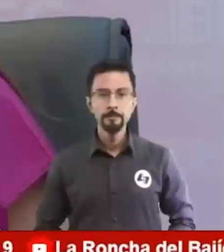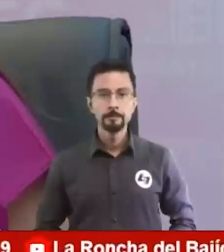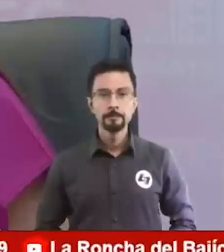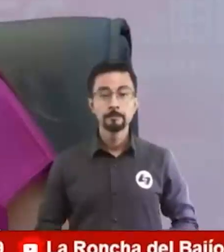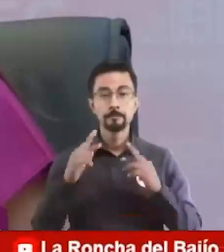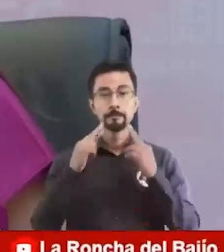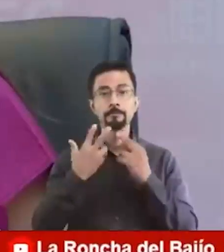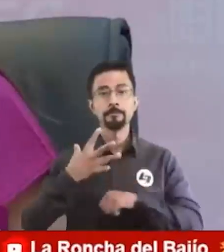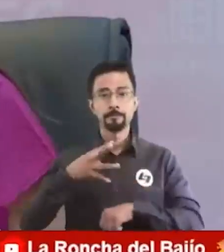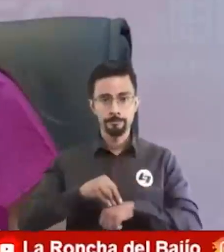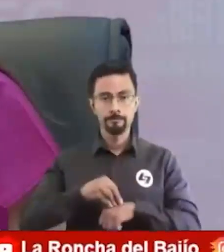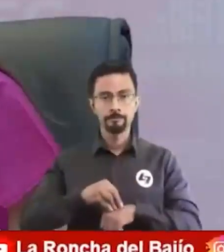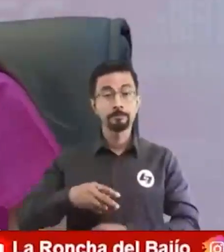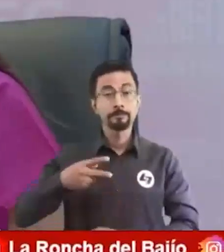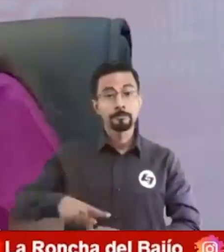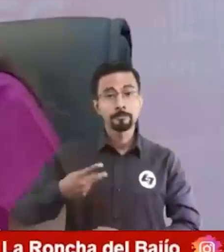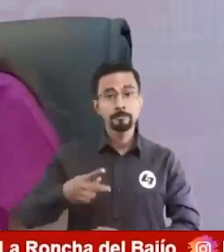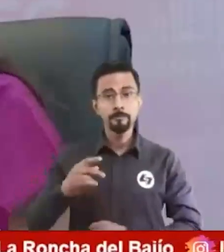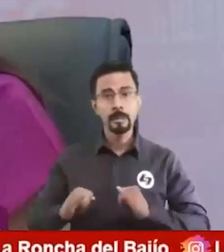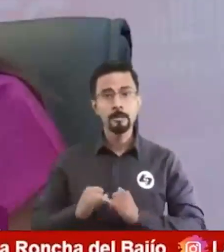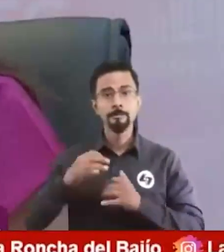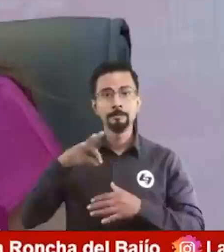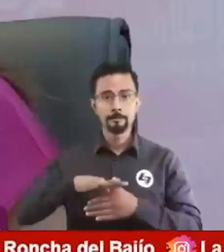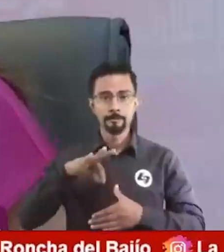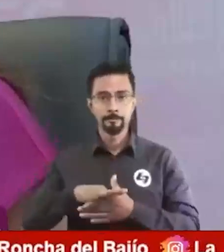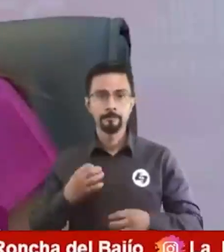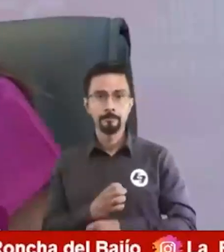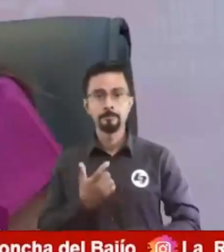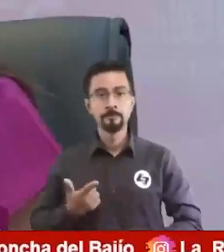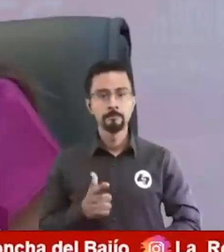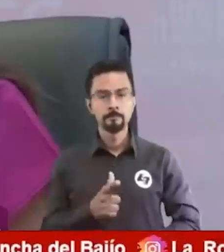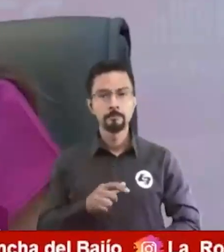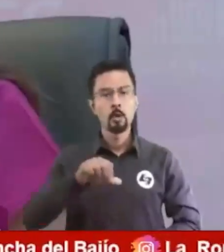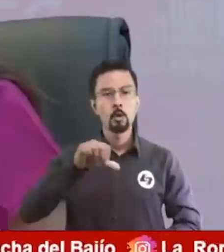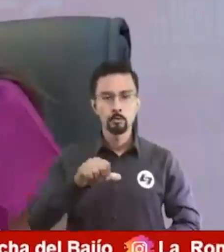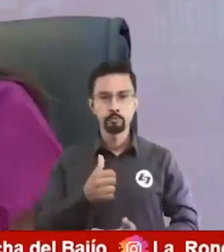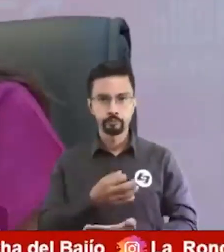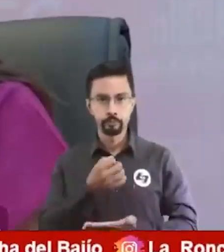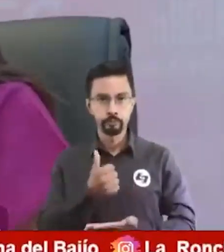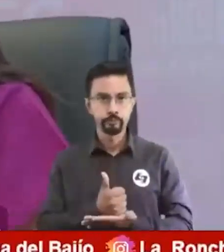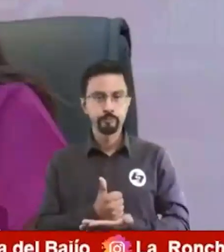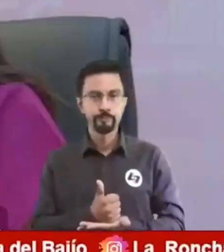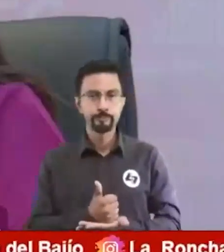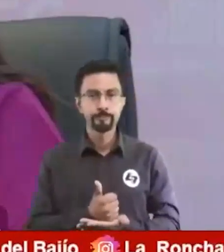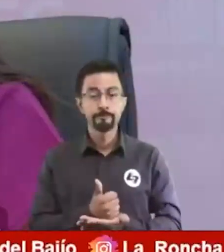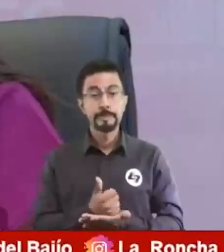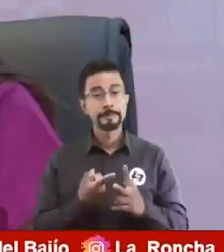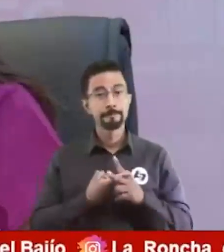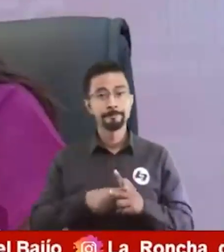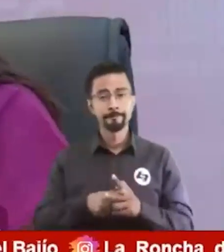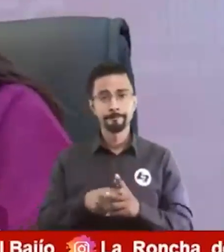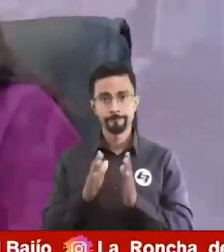comisión de vinculación también para Martín comisión de quejas y denuncias María Concepción estera boite sámano